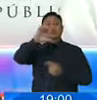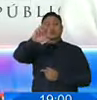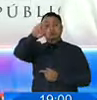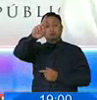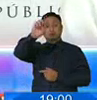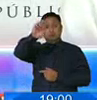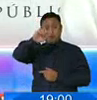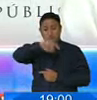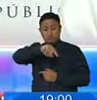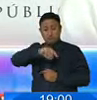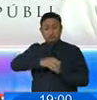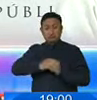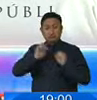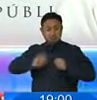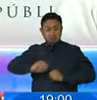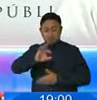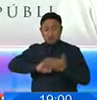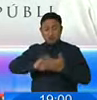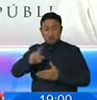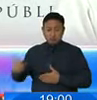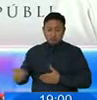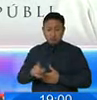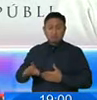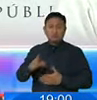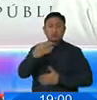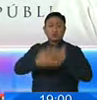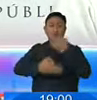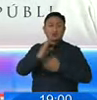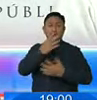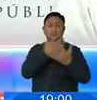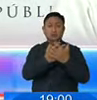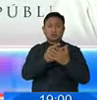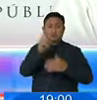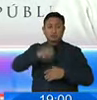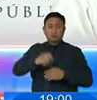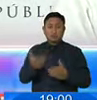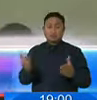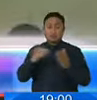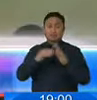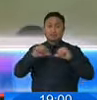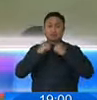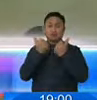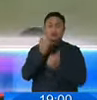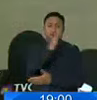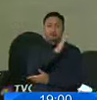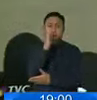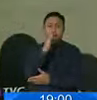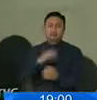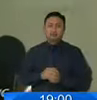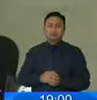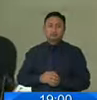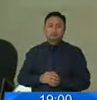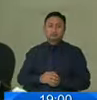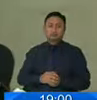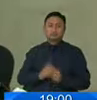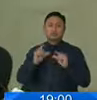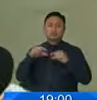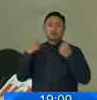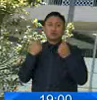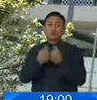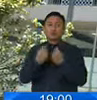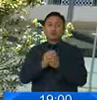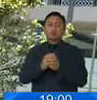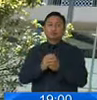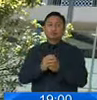del levantamiento de la inmunidad porque se necesita recuperar la decencia en el Parlamento ecuatoriano. Cosa con la que coinciden en el bloque social